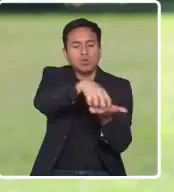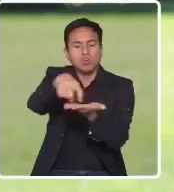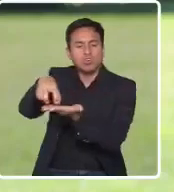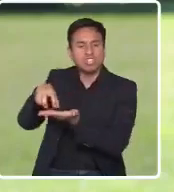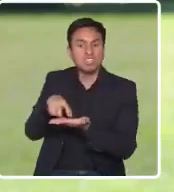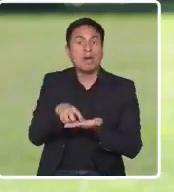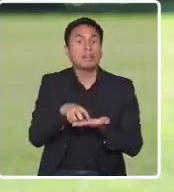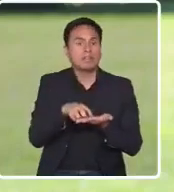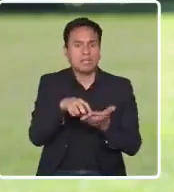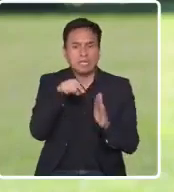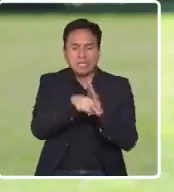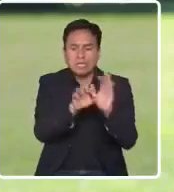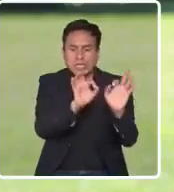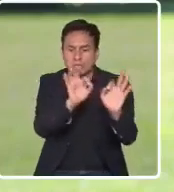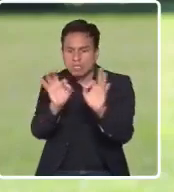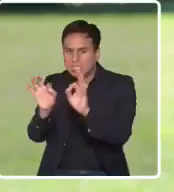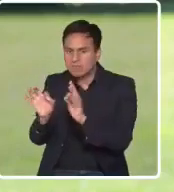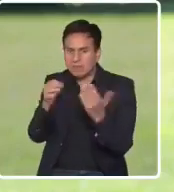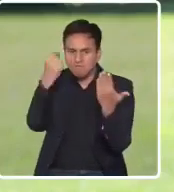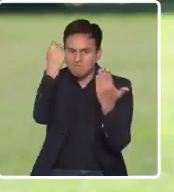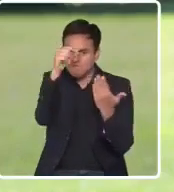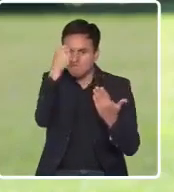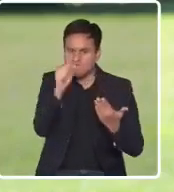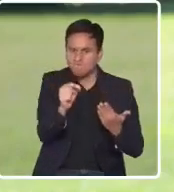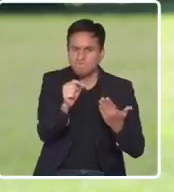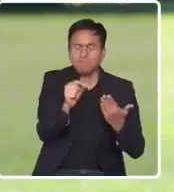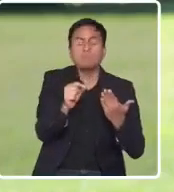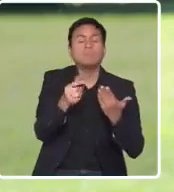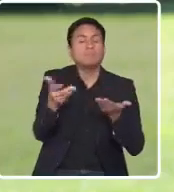urbanas específicas a partir de